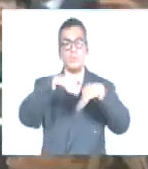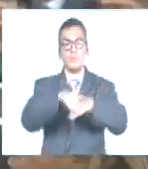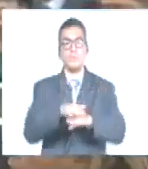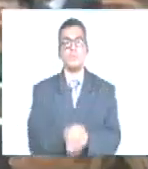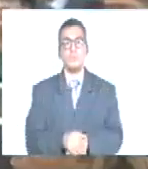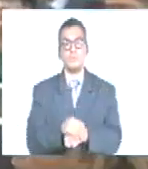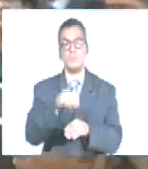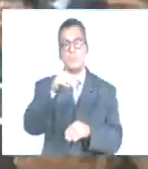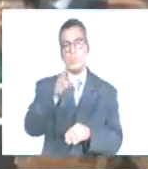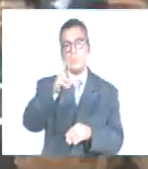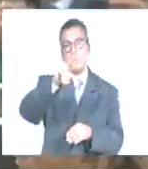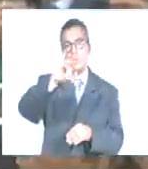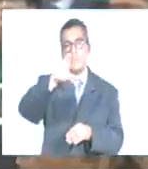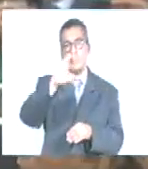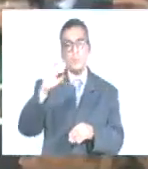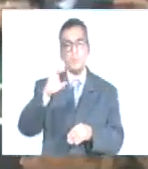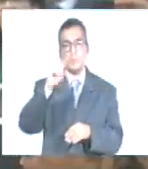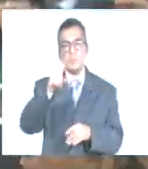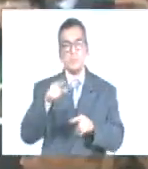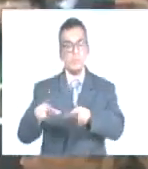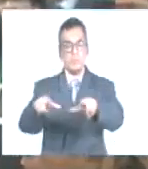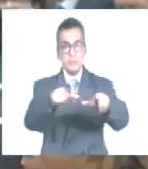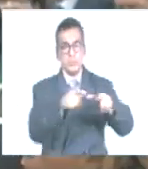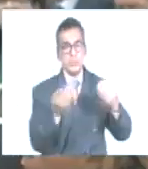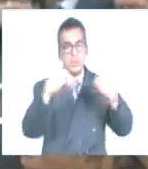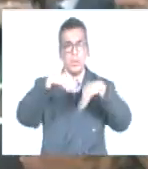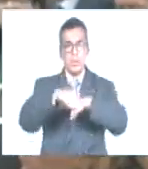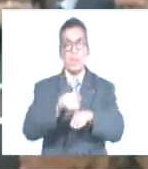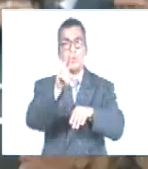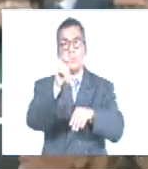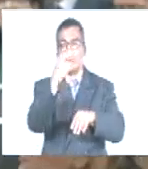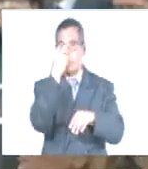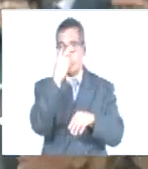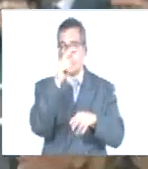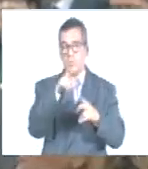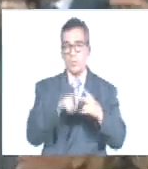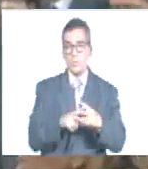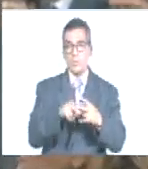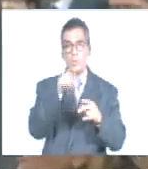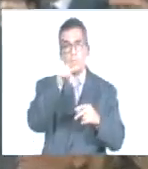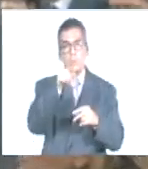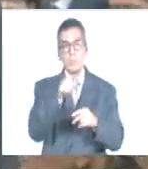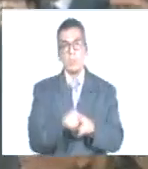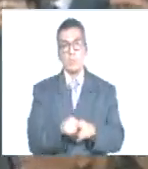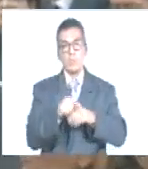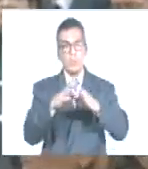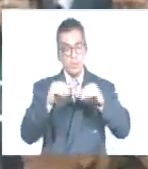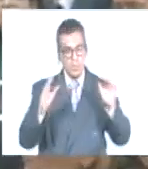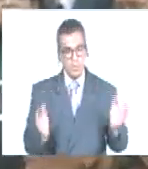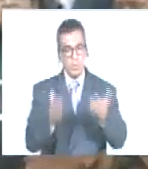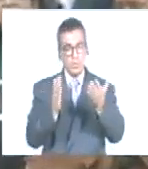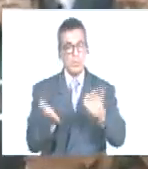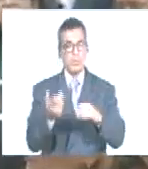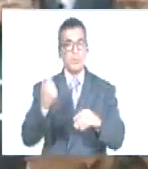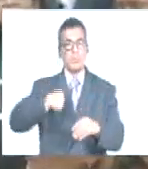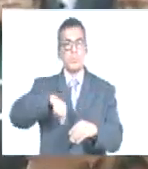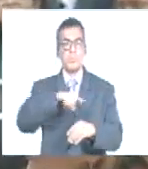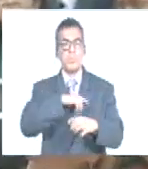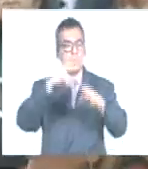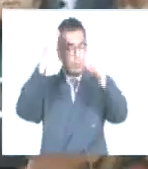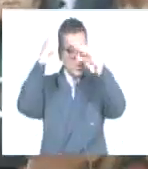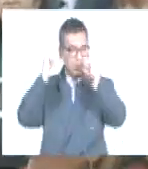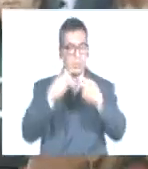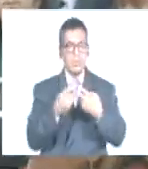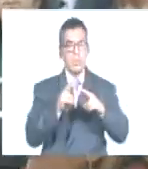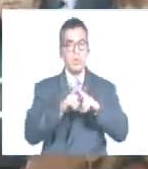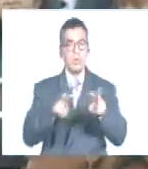el BRIC, un espacio de integración con una nueva visión, que es precisamente lo que impulsa nuestra diplomacia de